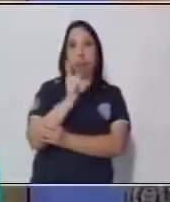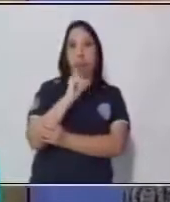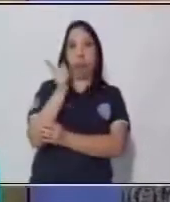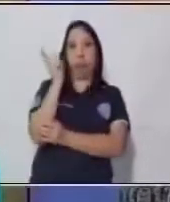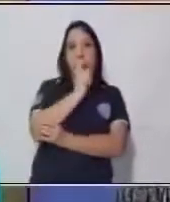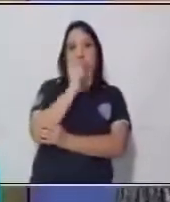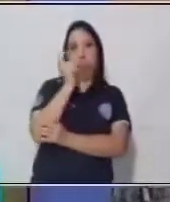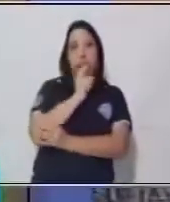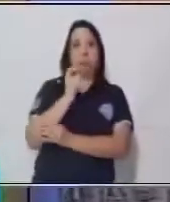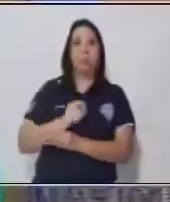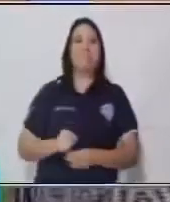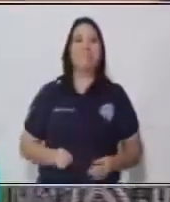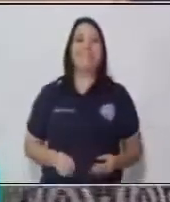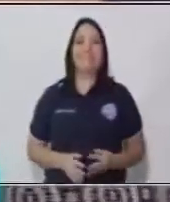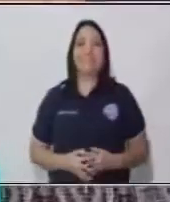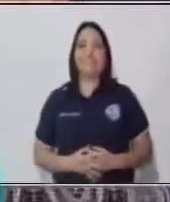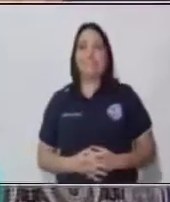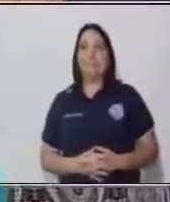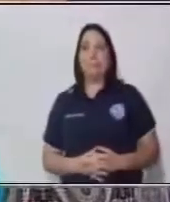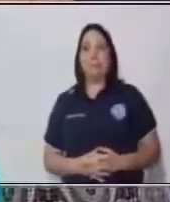pareja del